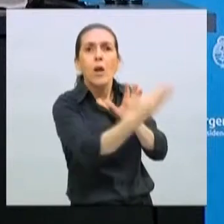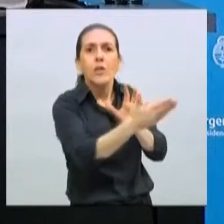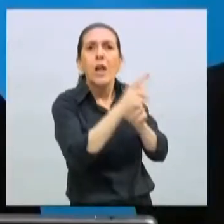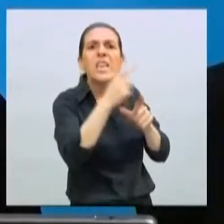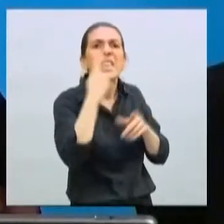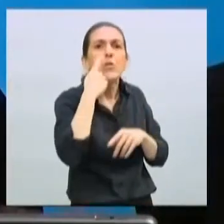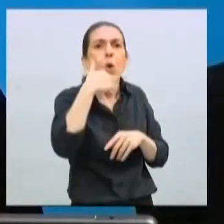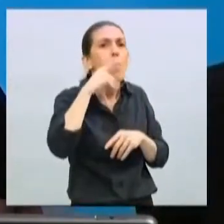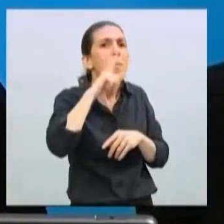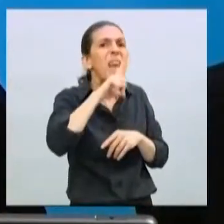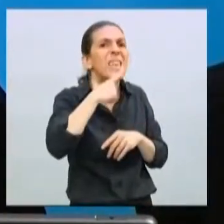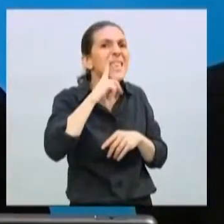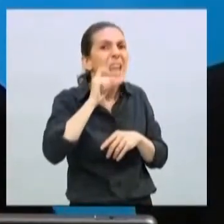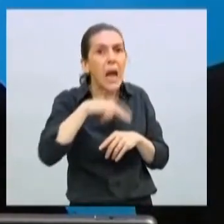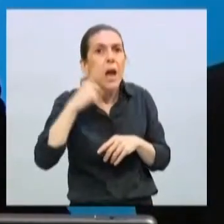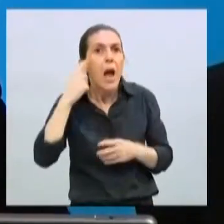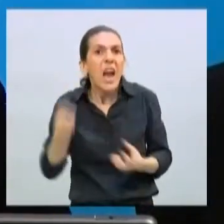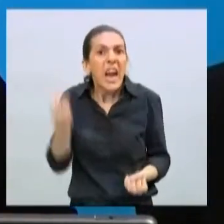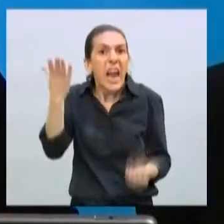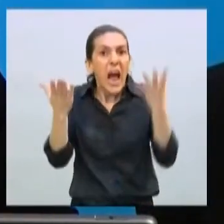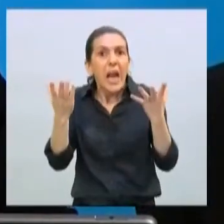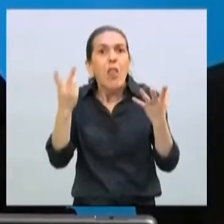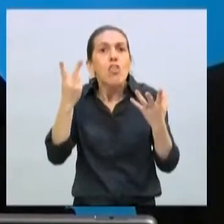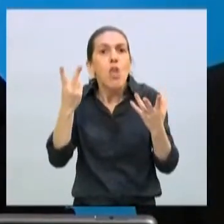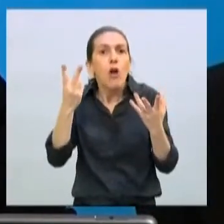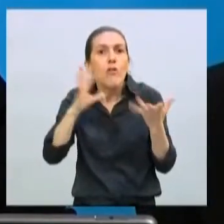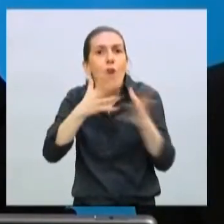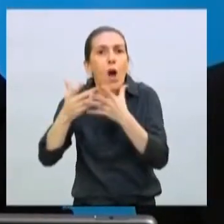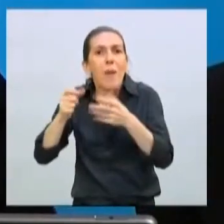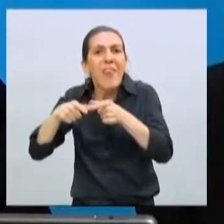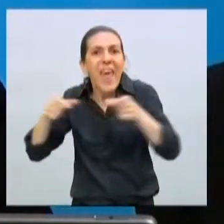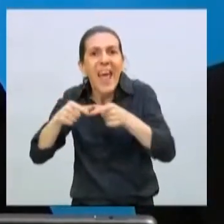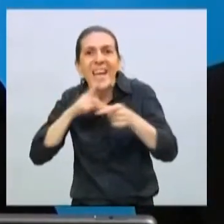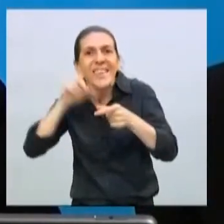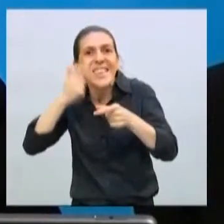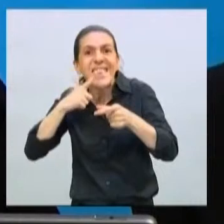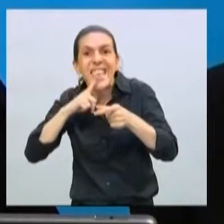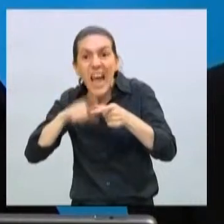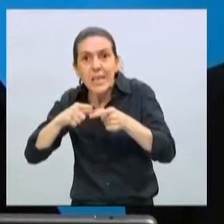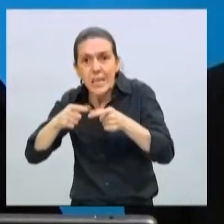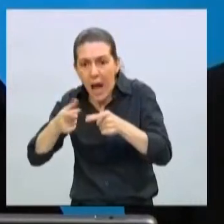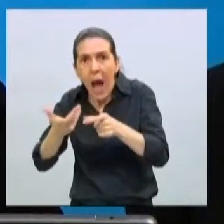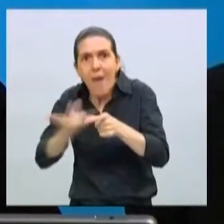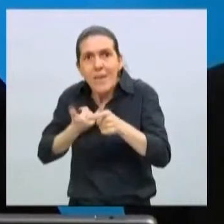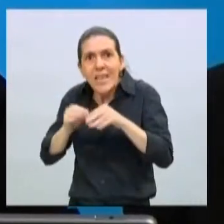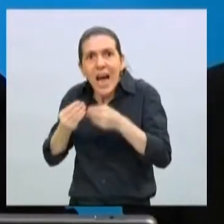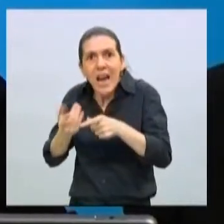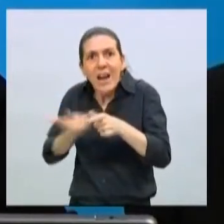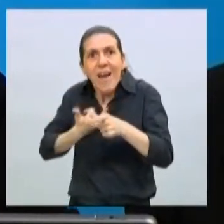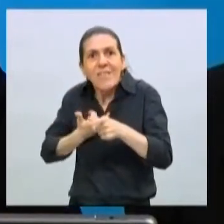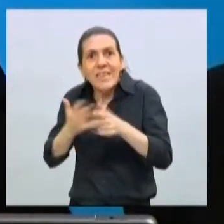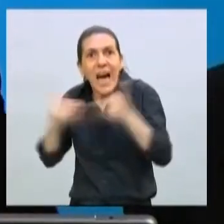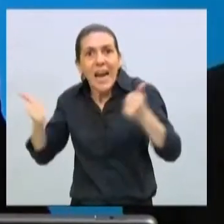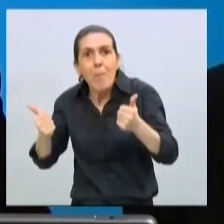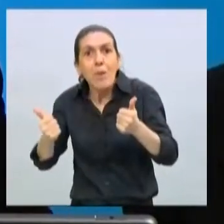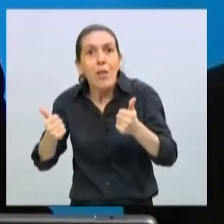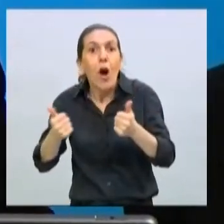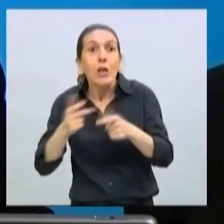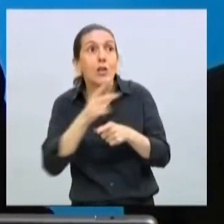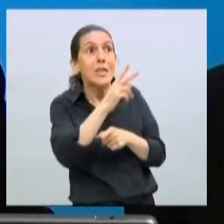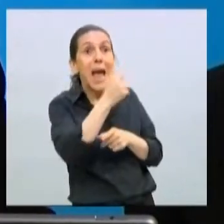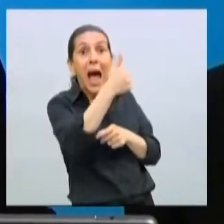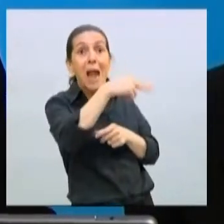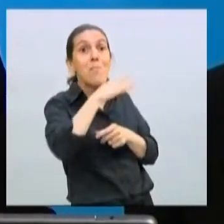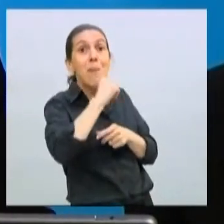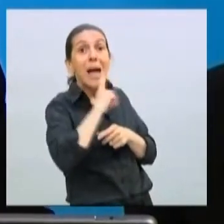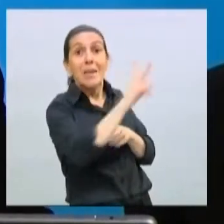Milstein, desarrollaron 2 sistemas de testeo rápido y que está esperando que el ANMAT lo apruebe para ponerse a producir